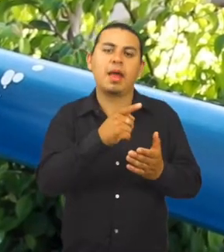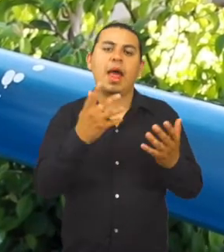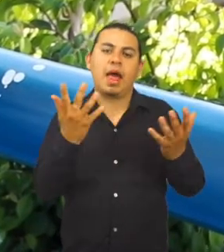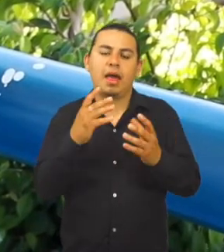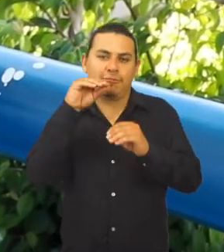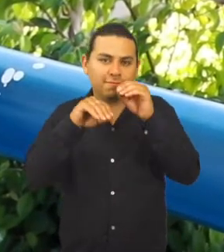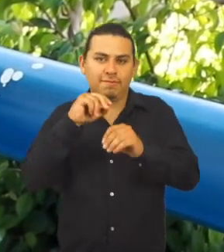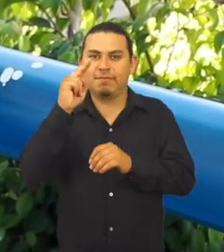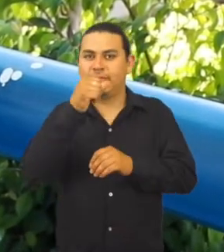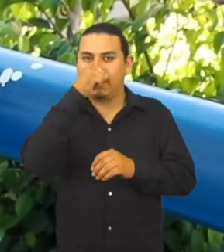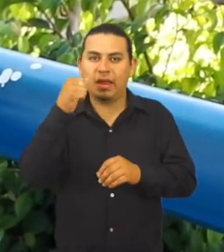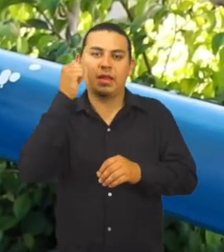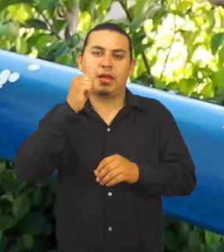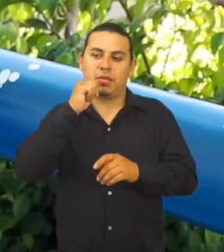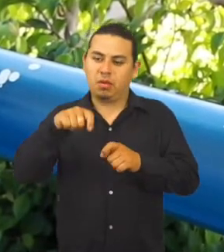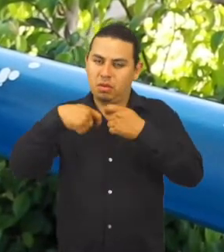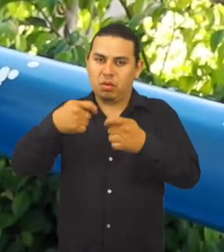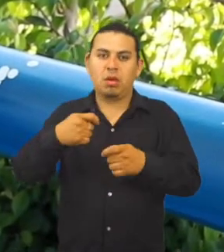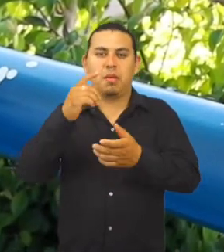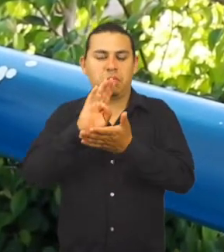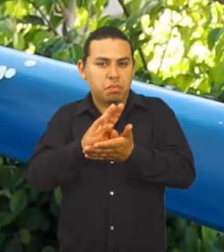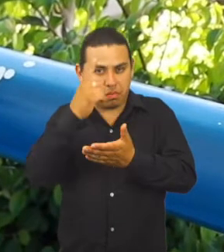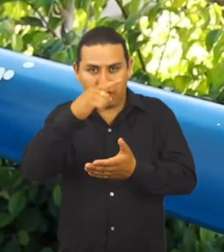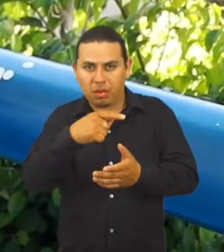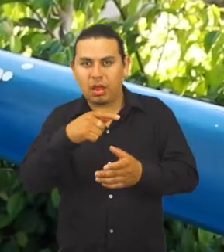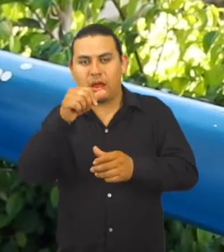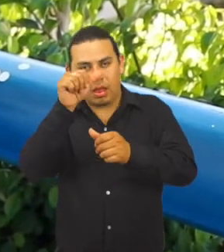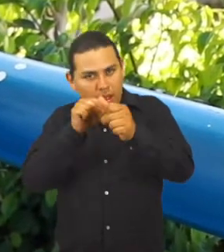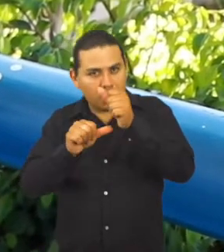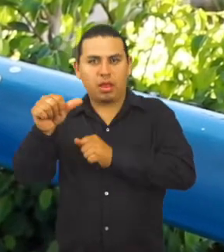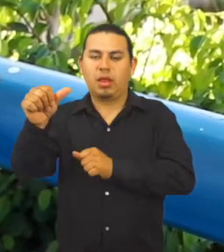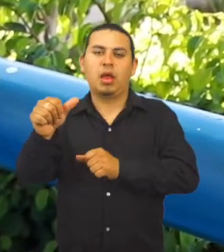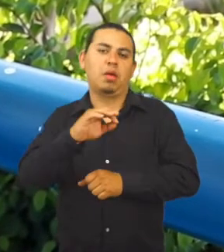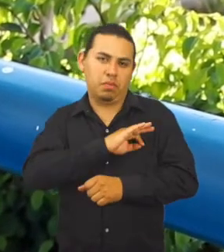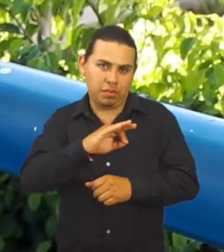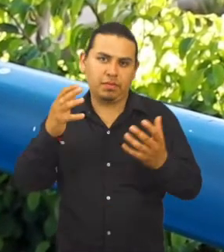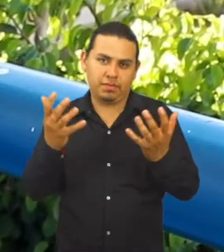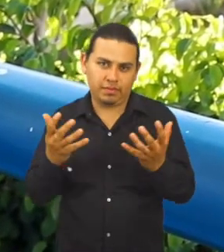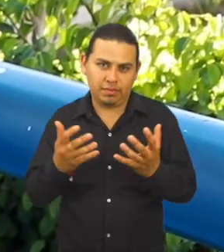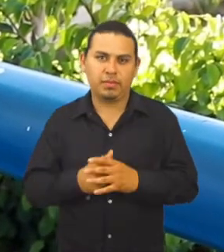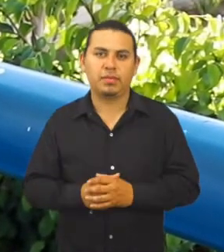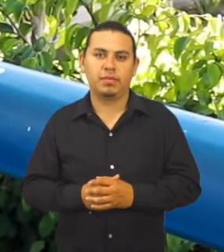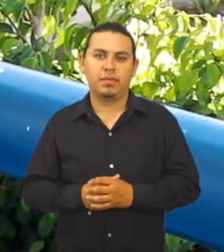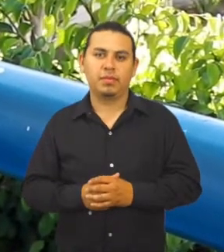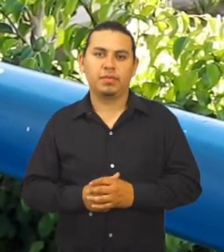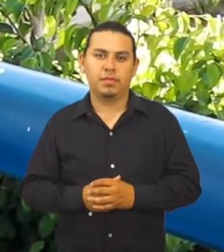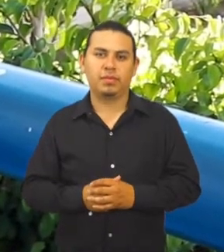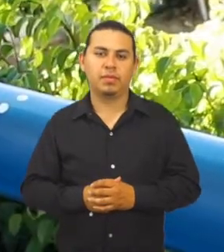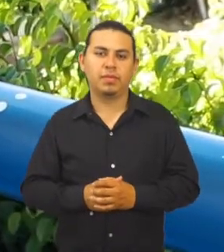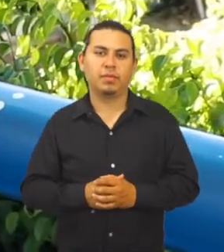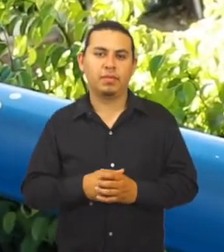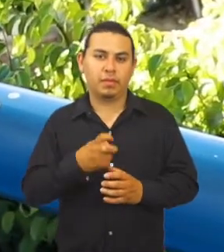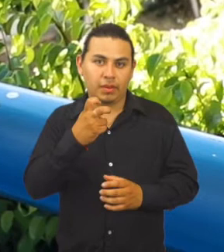de PFCE que nos da la universidad, se la da al instituto y el instituto nos selecciona para el proceso de becas y afortunadamente pues fui